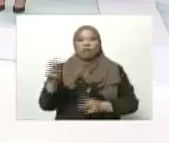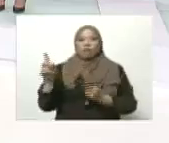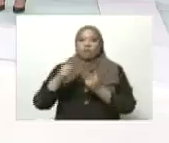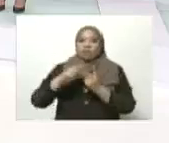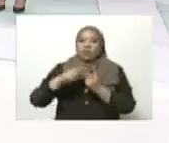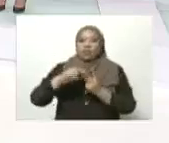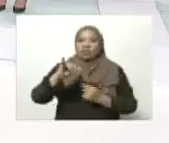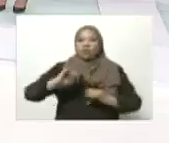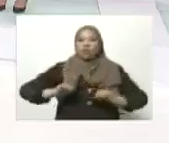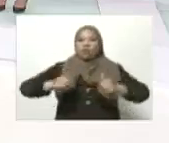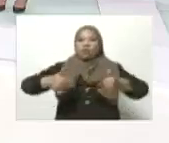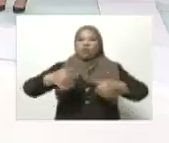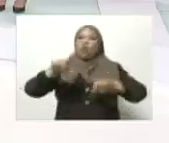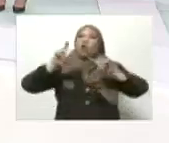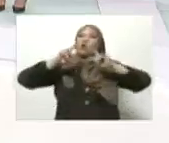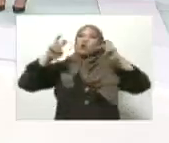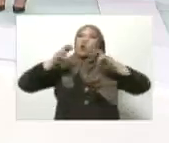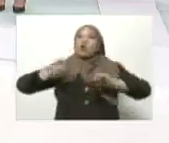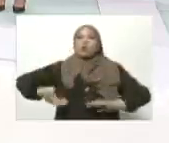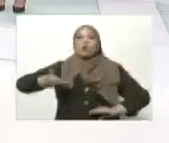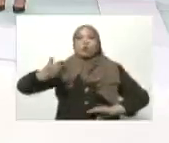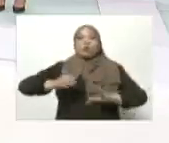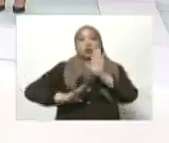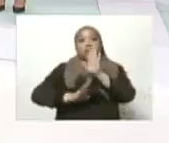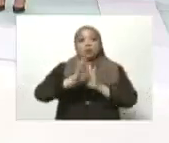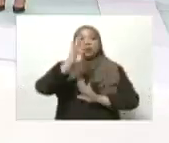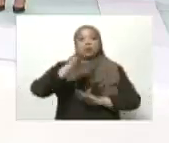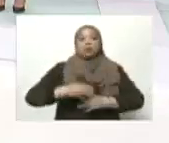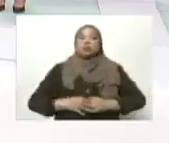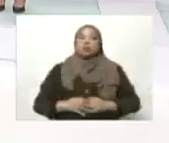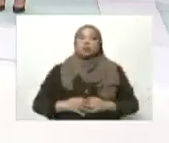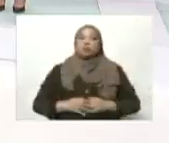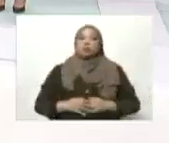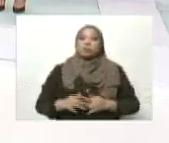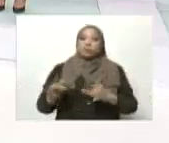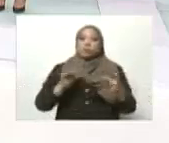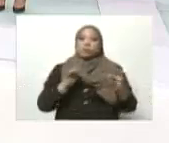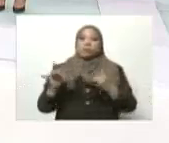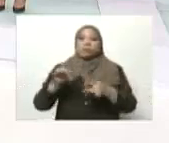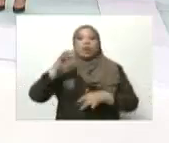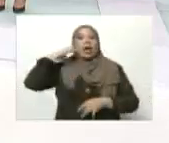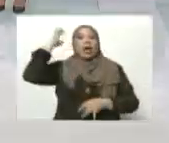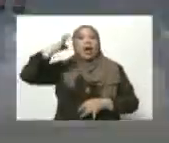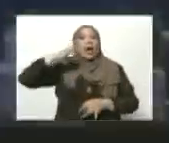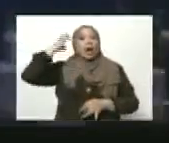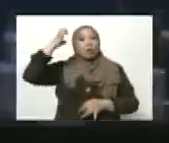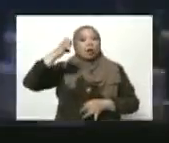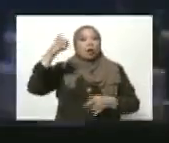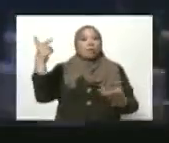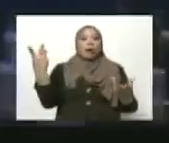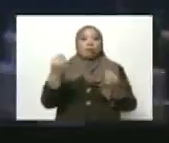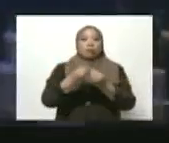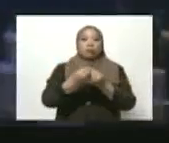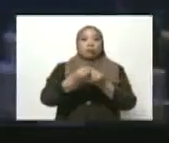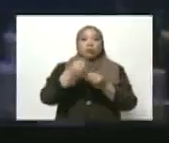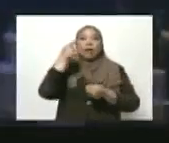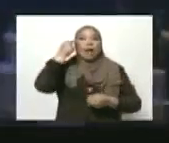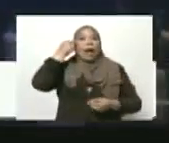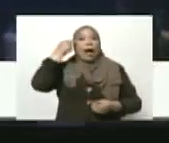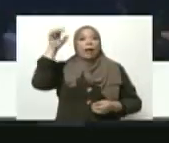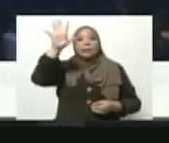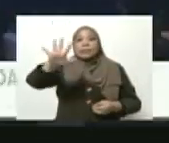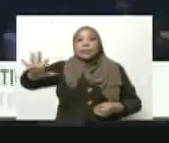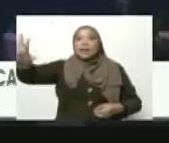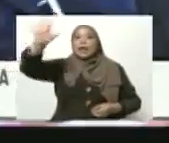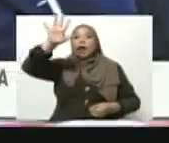para mí tenemos que comenzar con un tema que está en desarrollo la interacción entre euros y socios estratégicos prometedores ahora